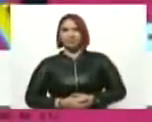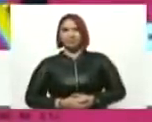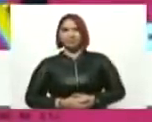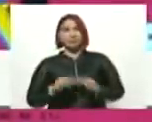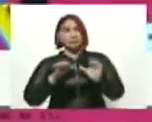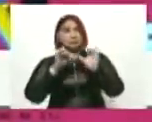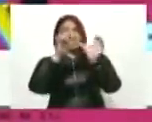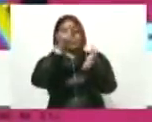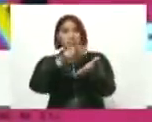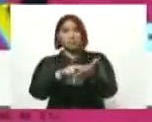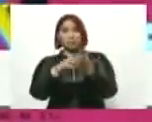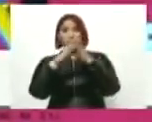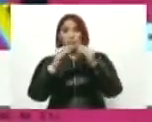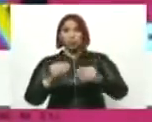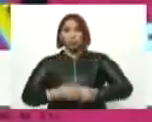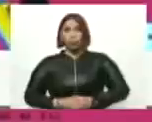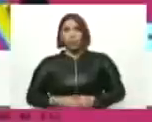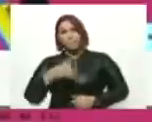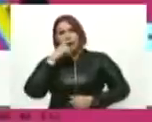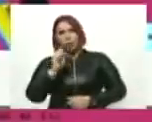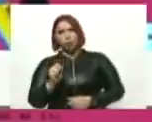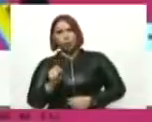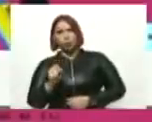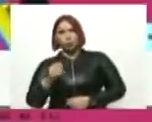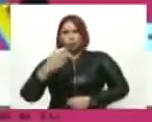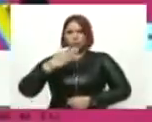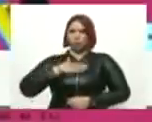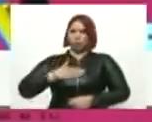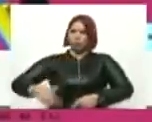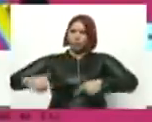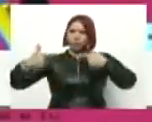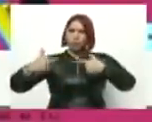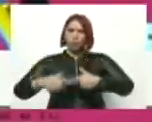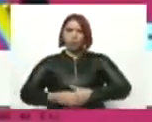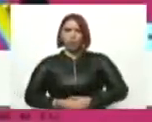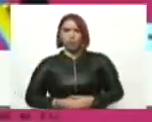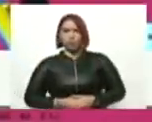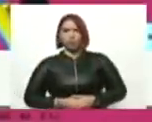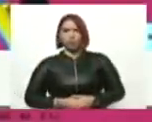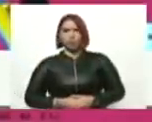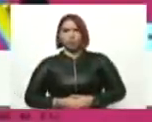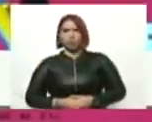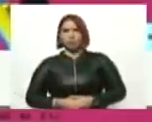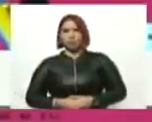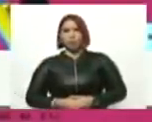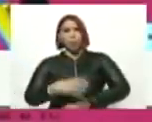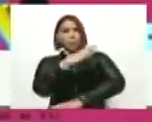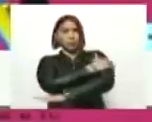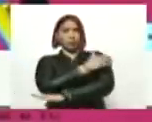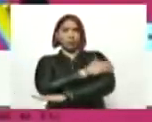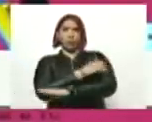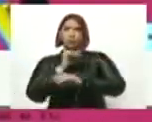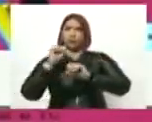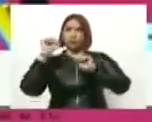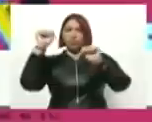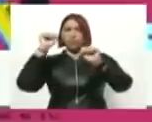Sigan apostando todo que es que Nicolás y yo estamos peleados. Que van a triunfar, esperen que van a triunfar.